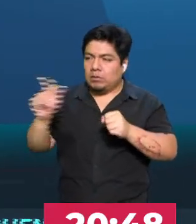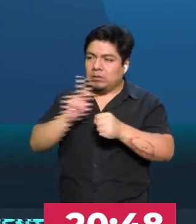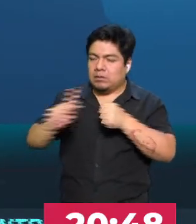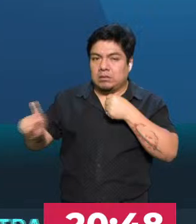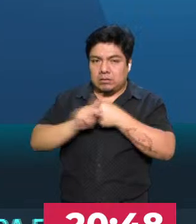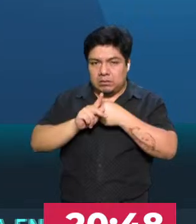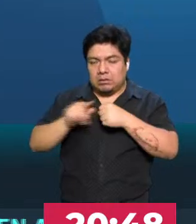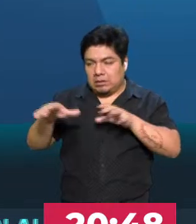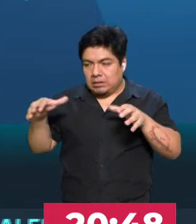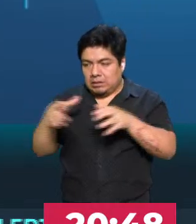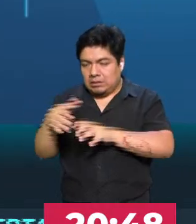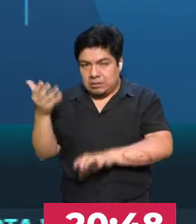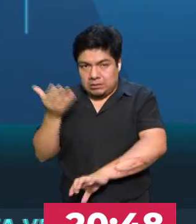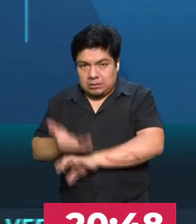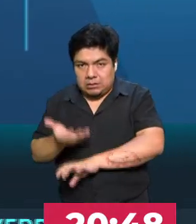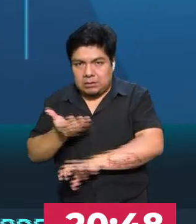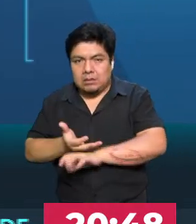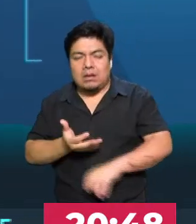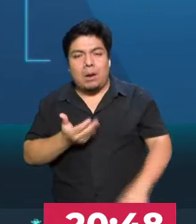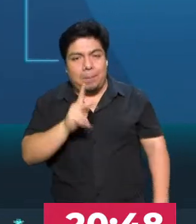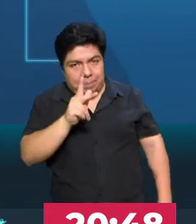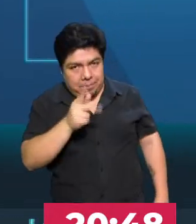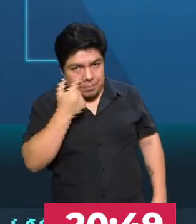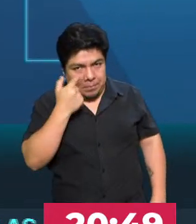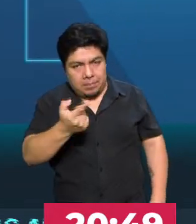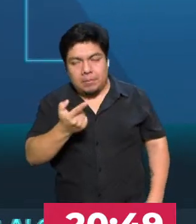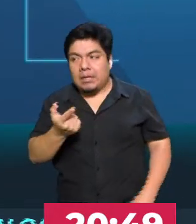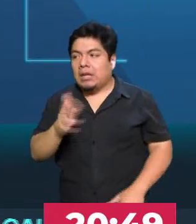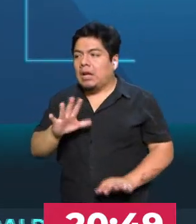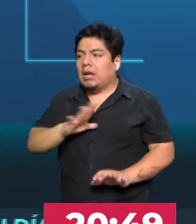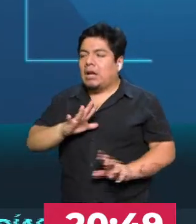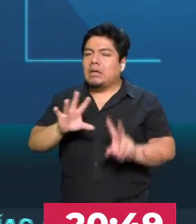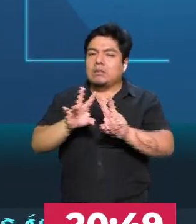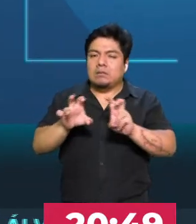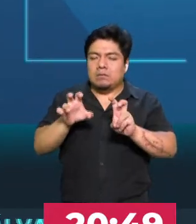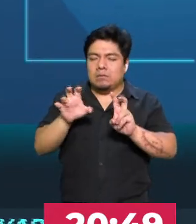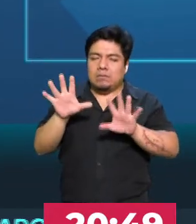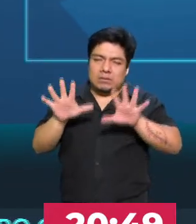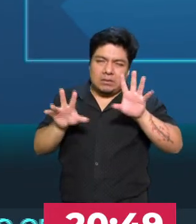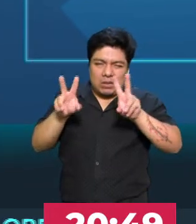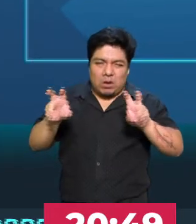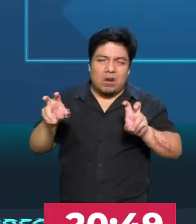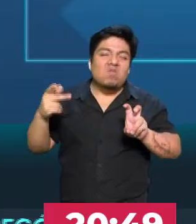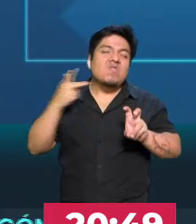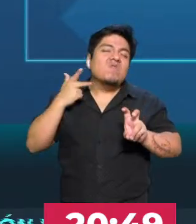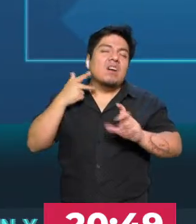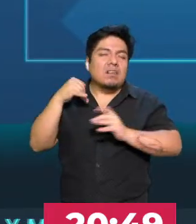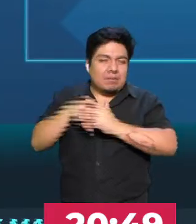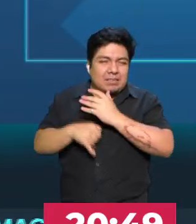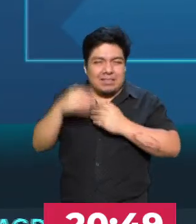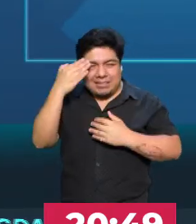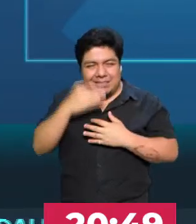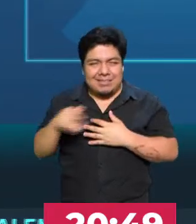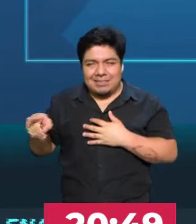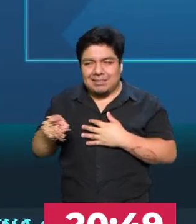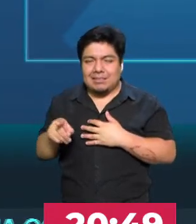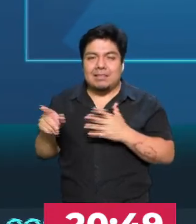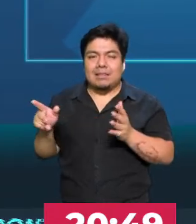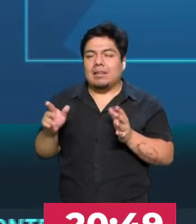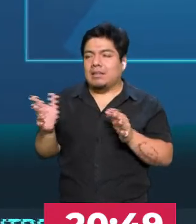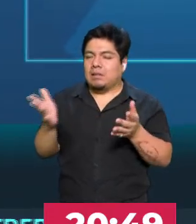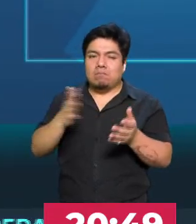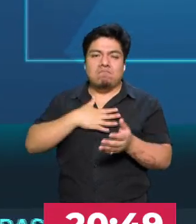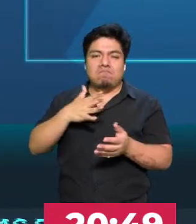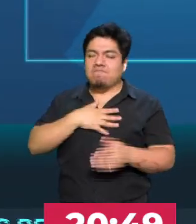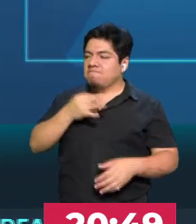en territorio estadounidense, pero en este caso sí hay un tema con un trasfondo político importante, ¿no?, que es mandar una señal muy